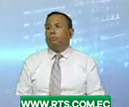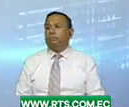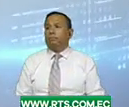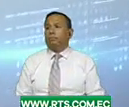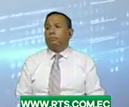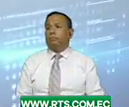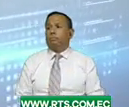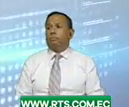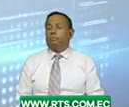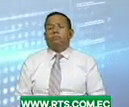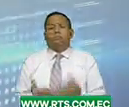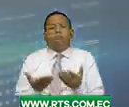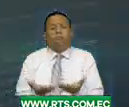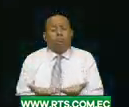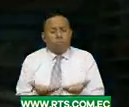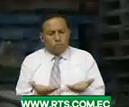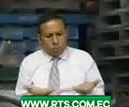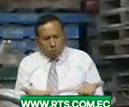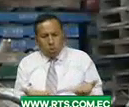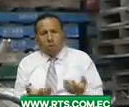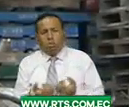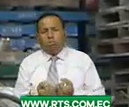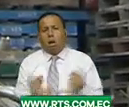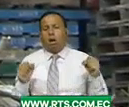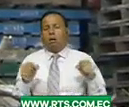Y ahora viven para contarlo.